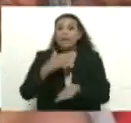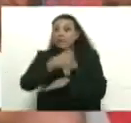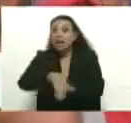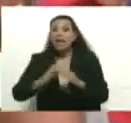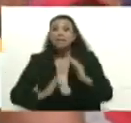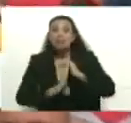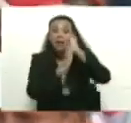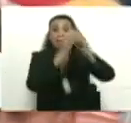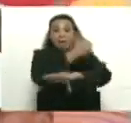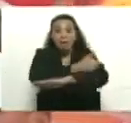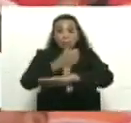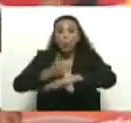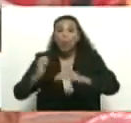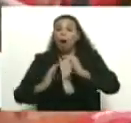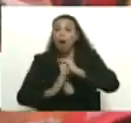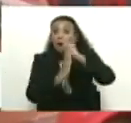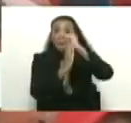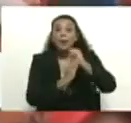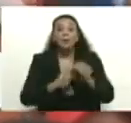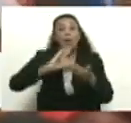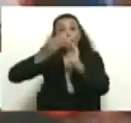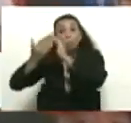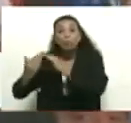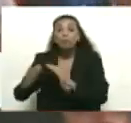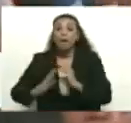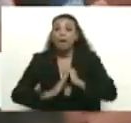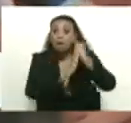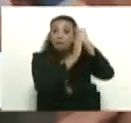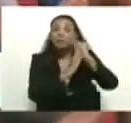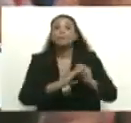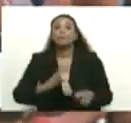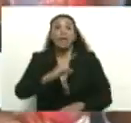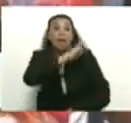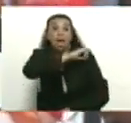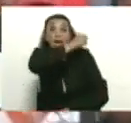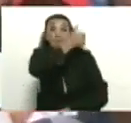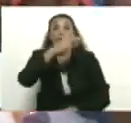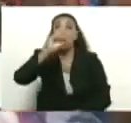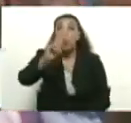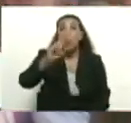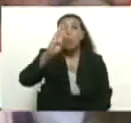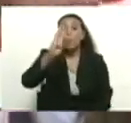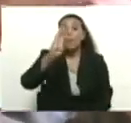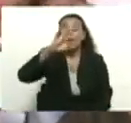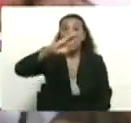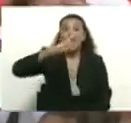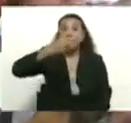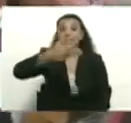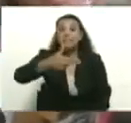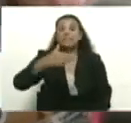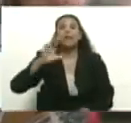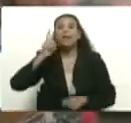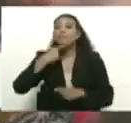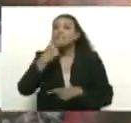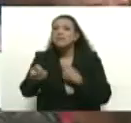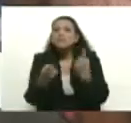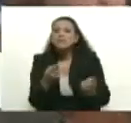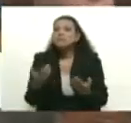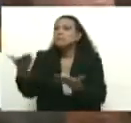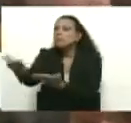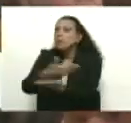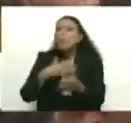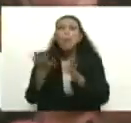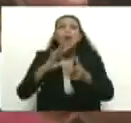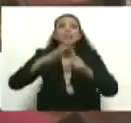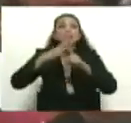jefe de calle, ha salido el jefe de comunidad, ha salido los jefes de VC a hablarnos, a decirnos cuál